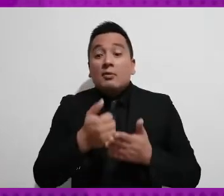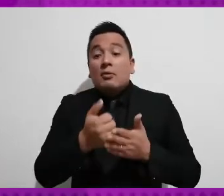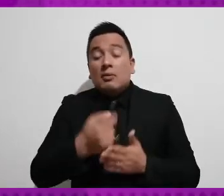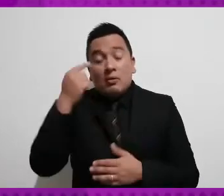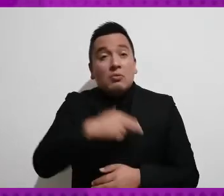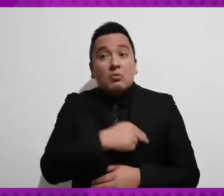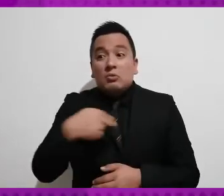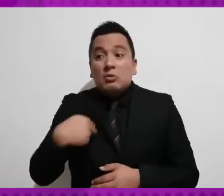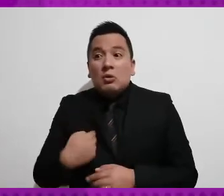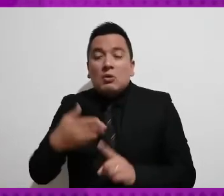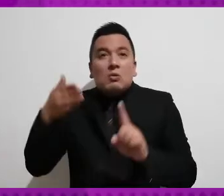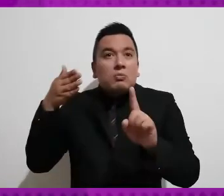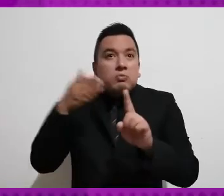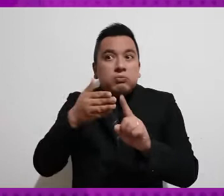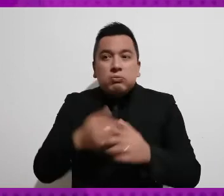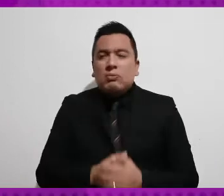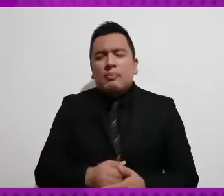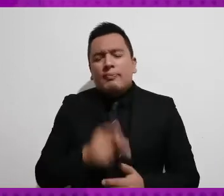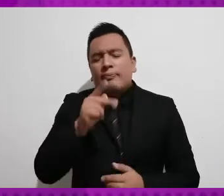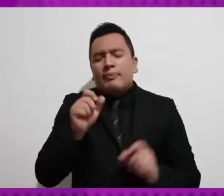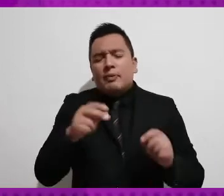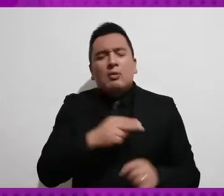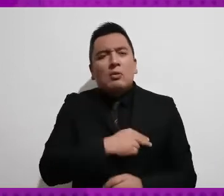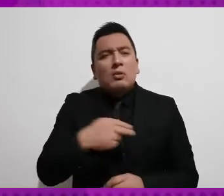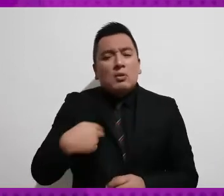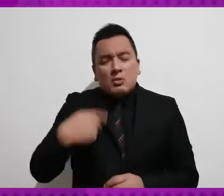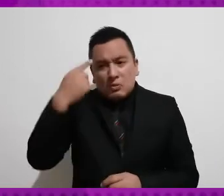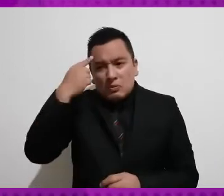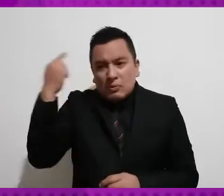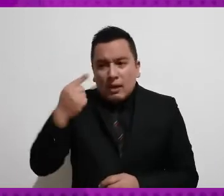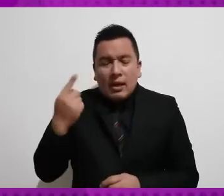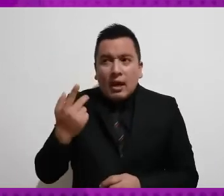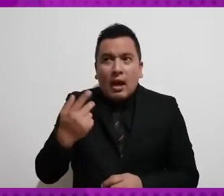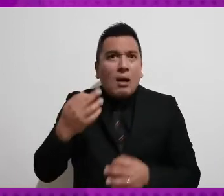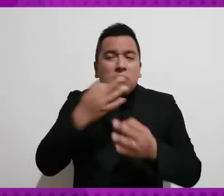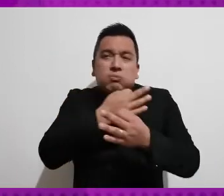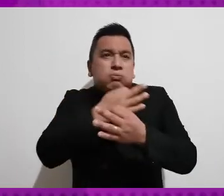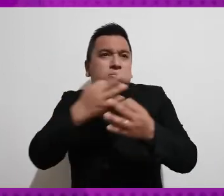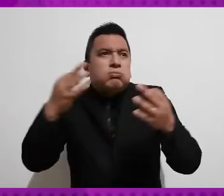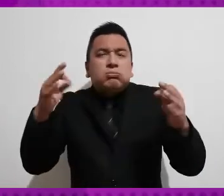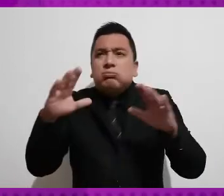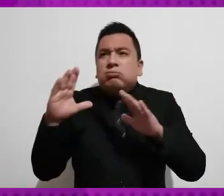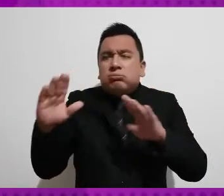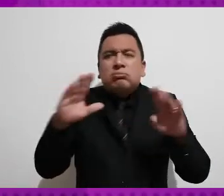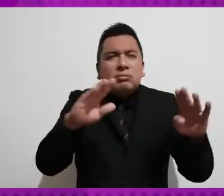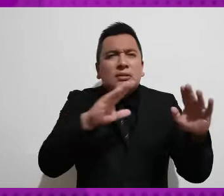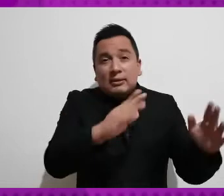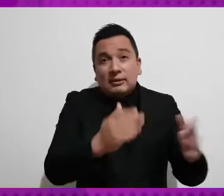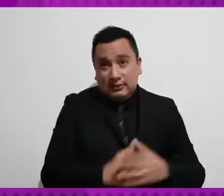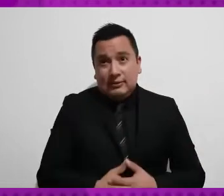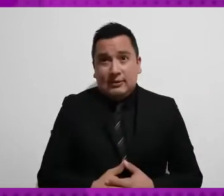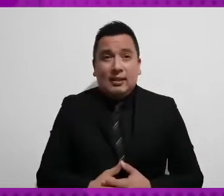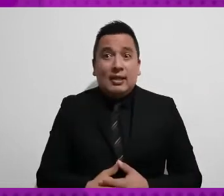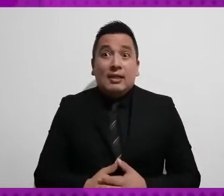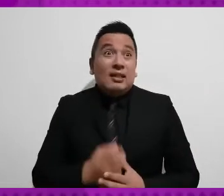qué no decirlo también, como pedagogía pública para poder introducir este tema que la realidad verdad es que poco se toca o poco se